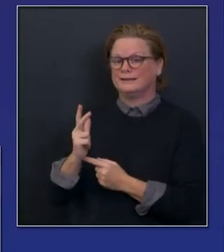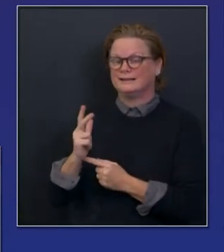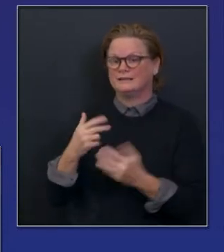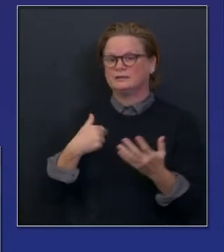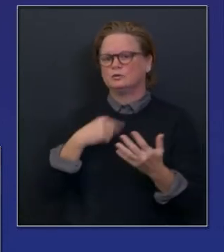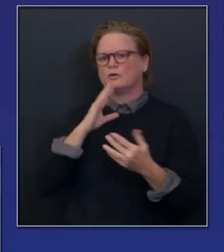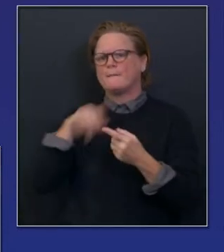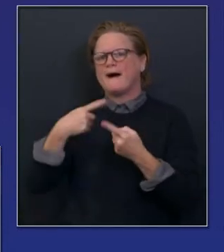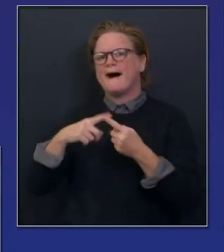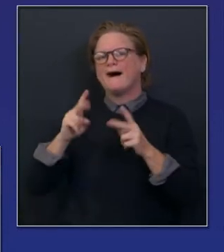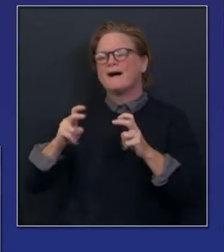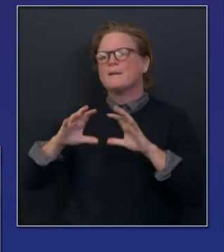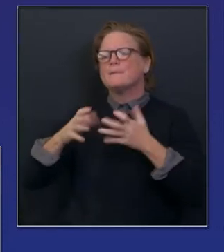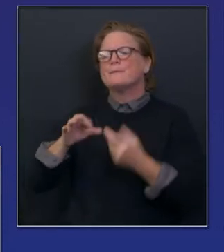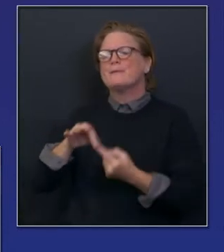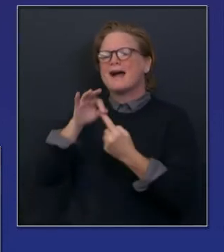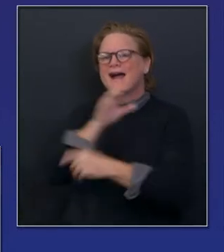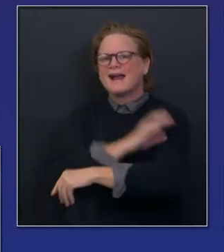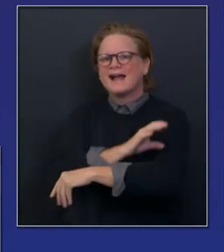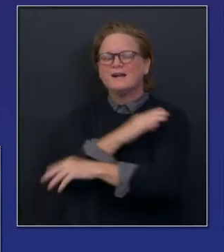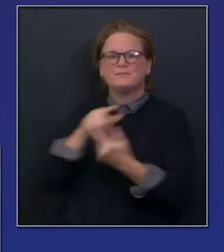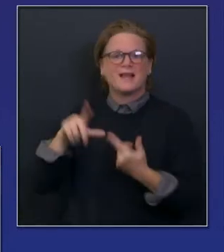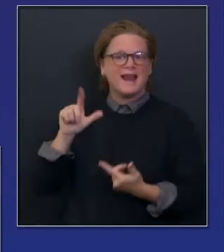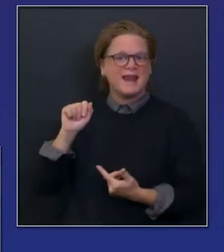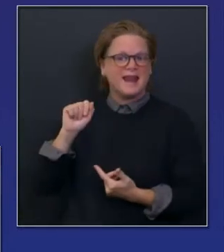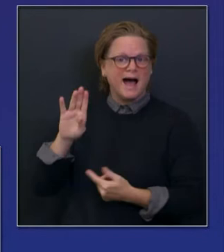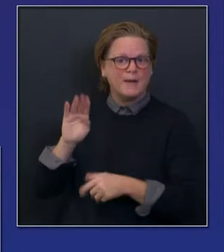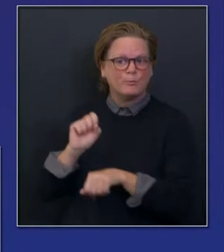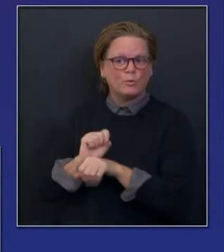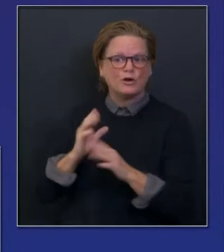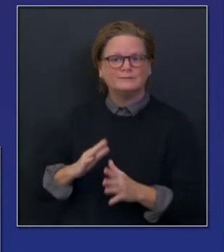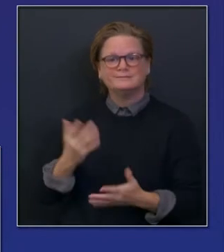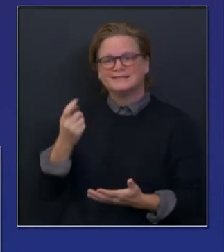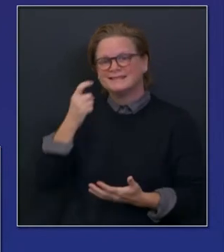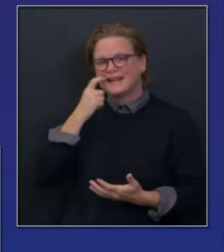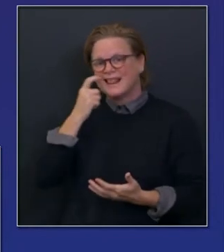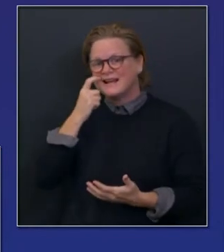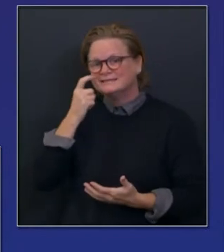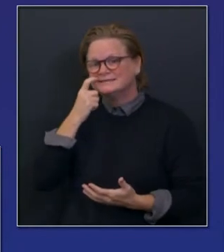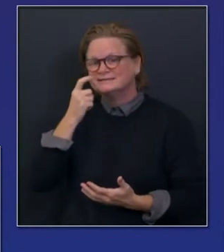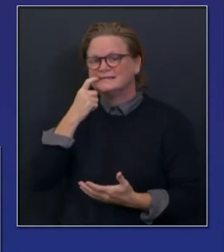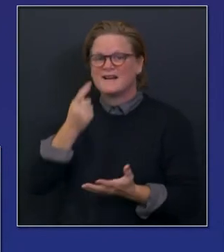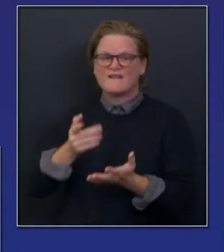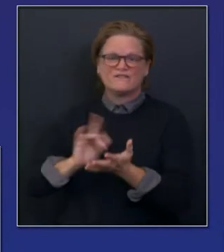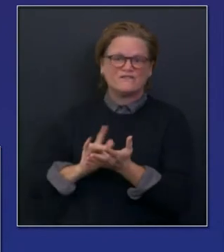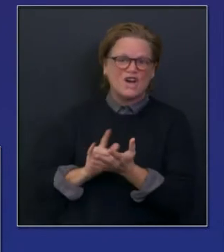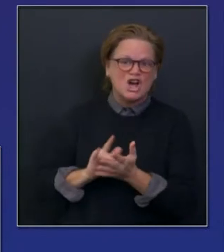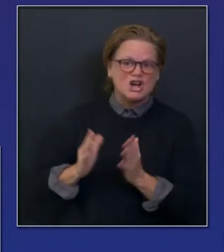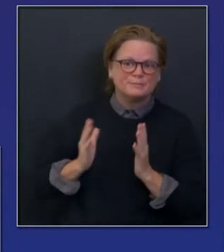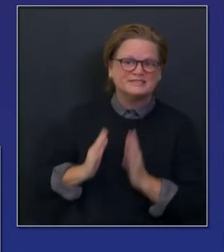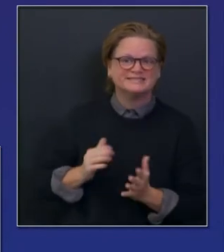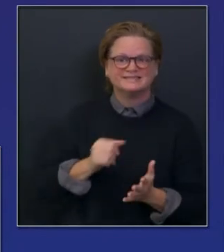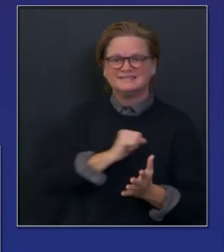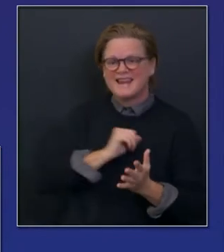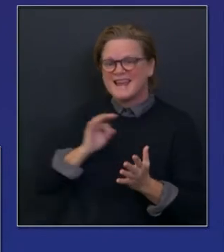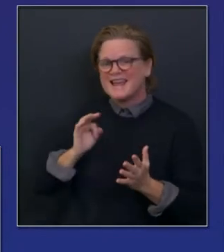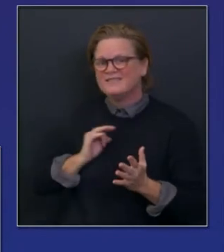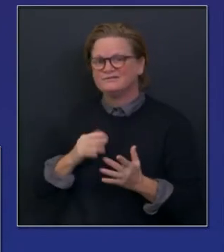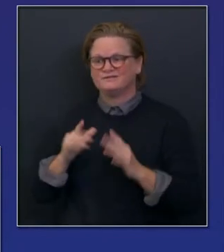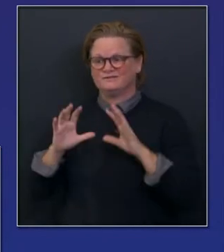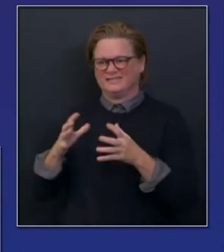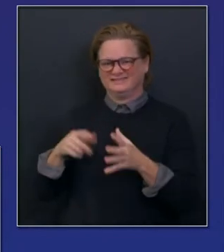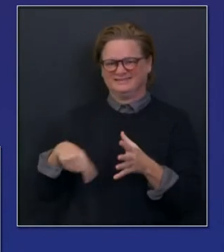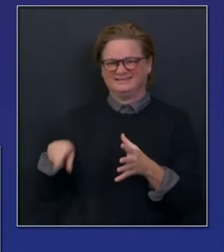Trabajadores en laboratorios, clínicas especializadas, clínicas dentales, de higiene oral, farmacias en